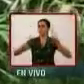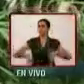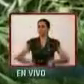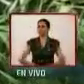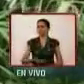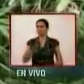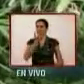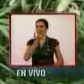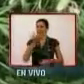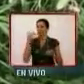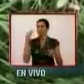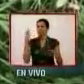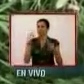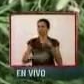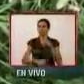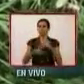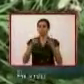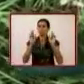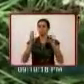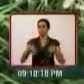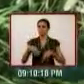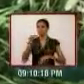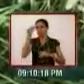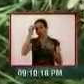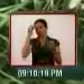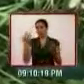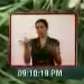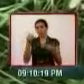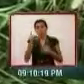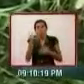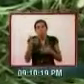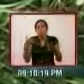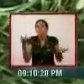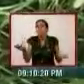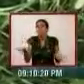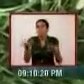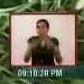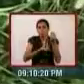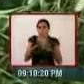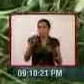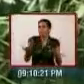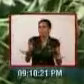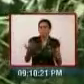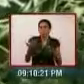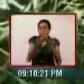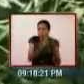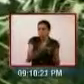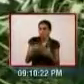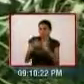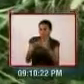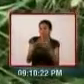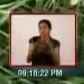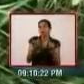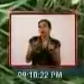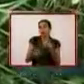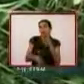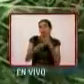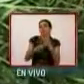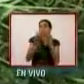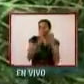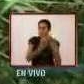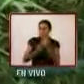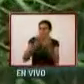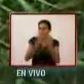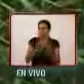falla. Se está buscando cuál fue, bueno, con los estudios, se informará. Nosotros tenemos ya